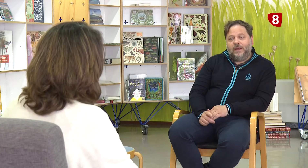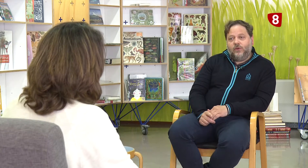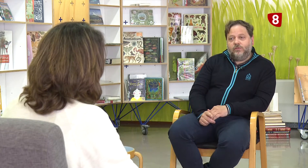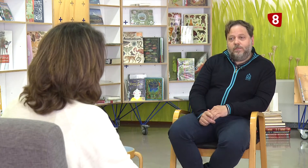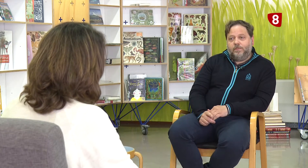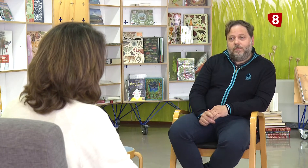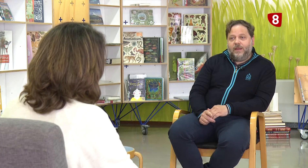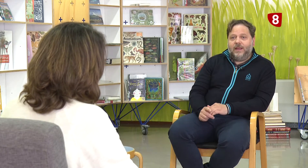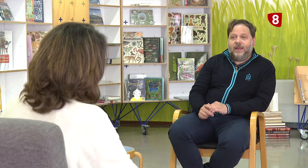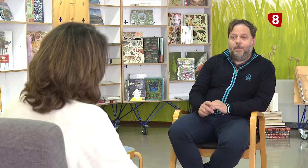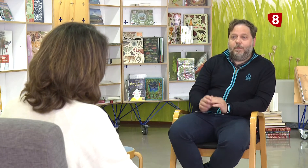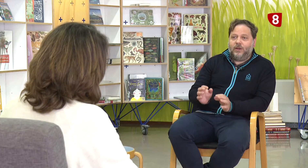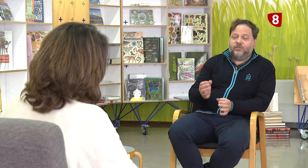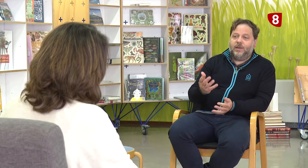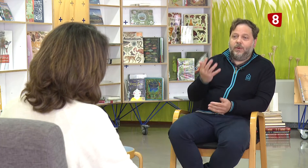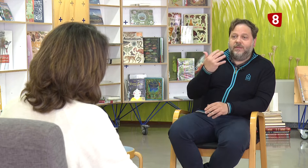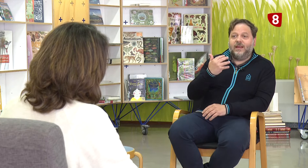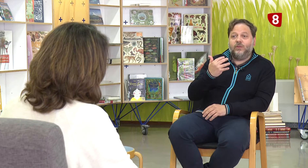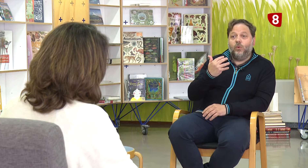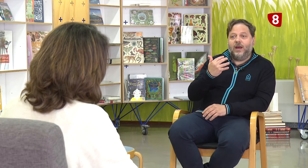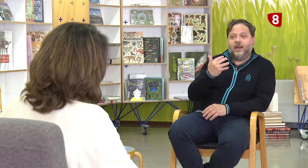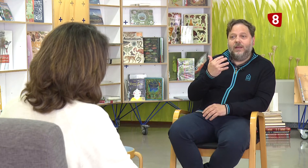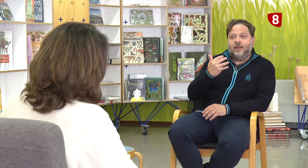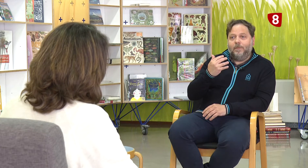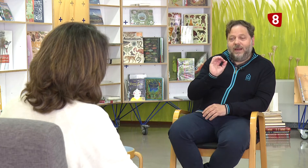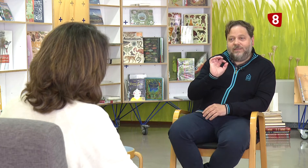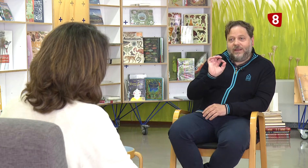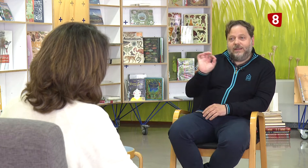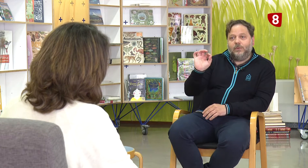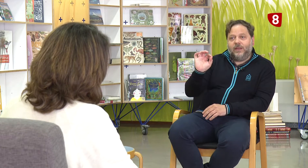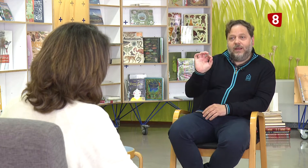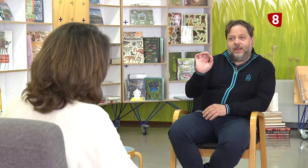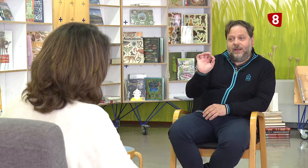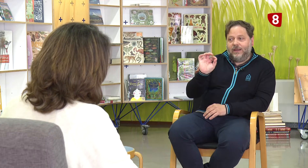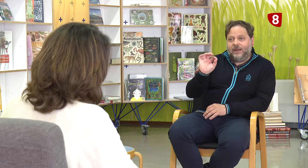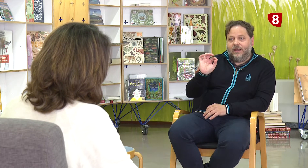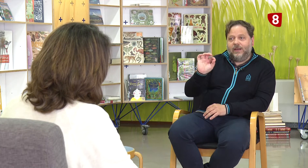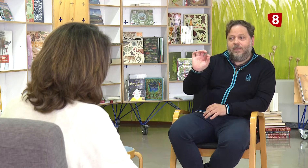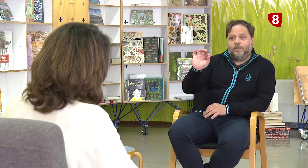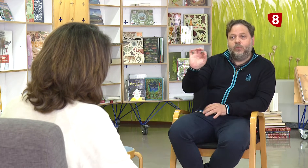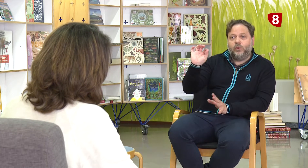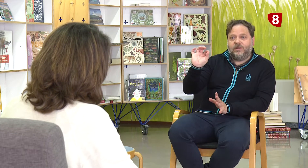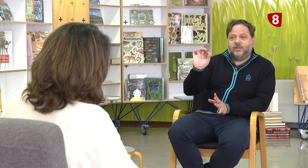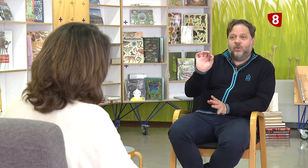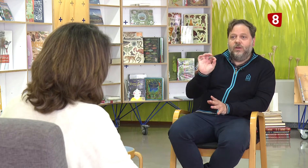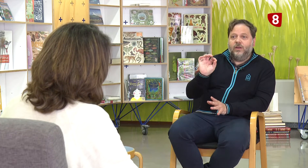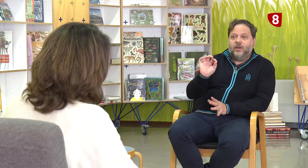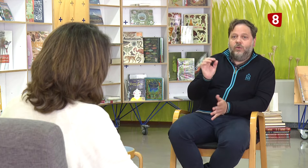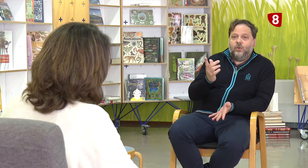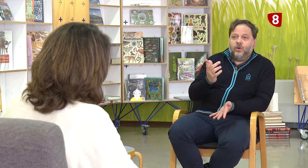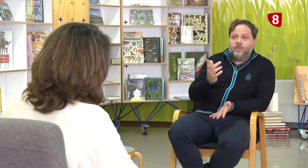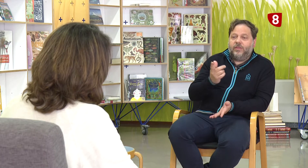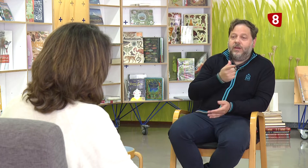son complejos pero se aprovecha tu cara para ese adjetivo darle el punto exacto